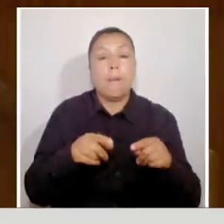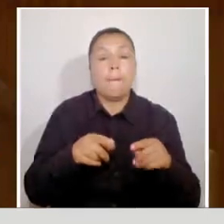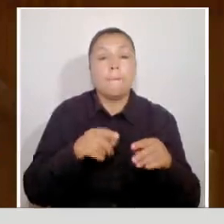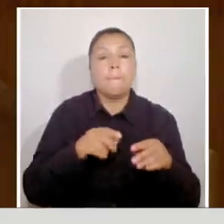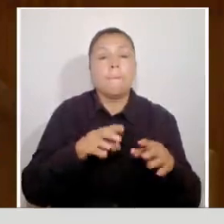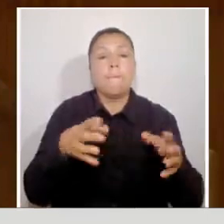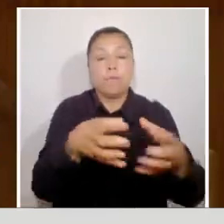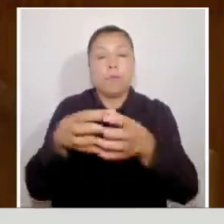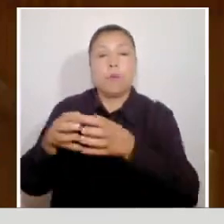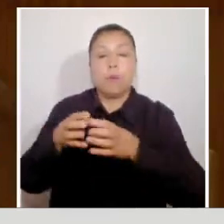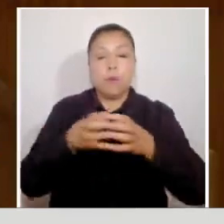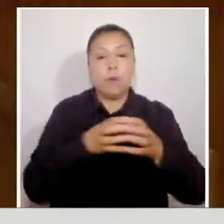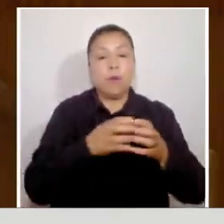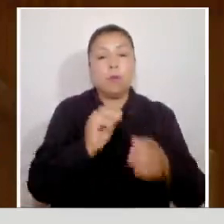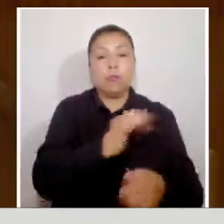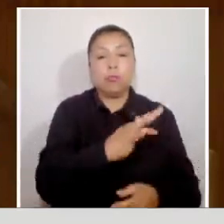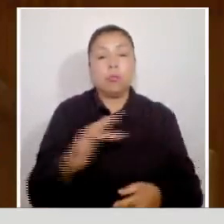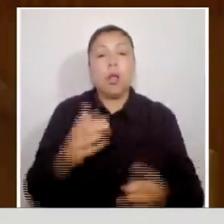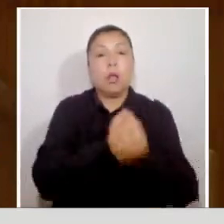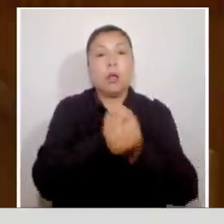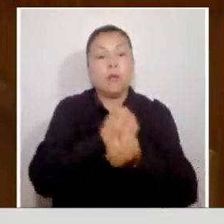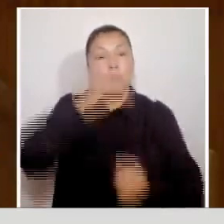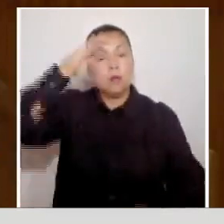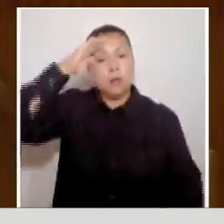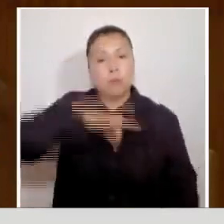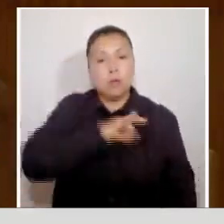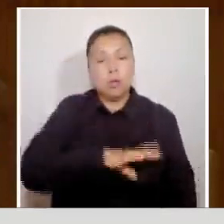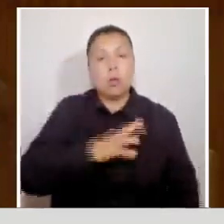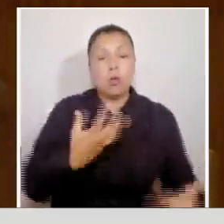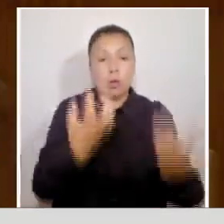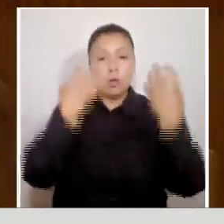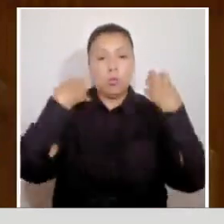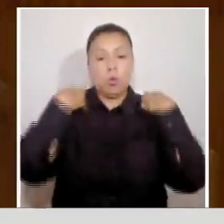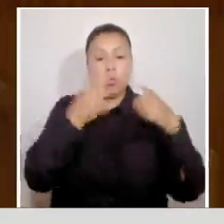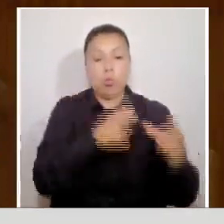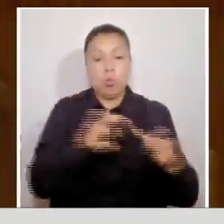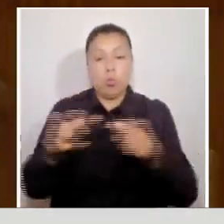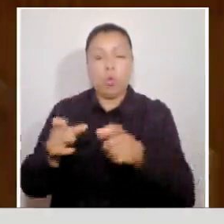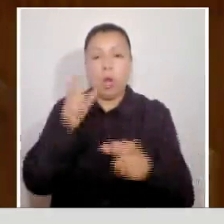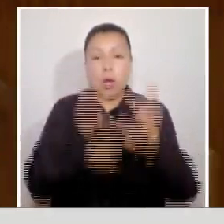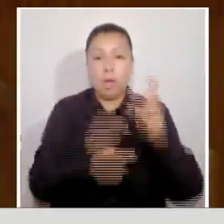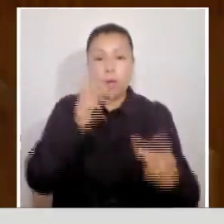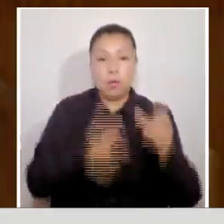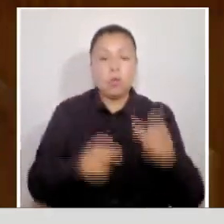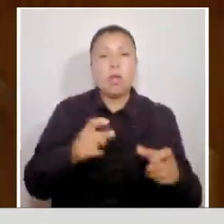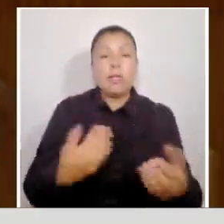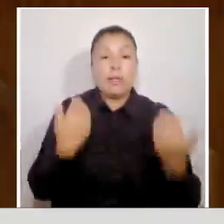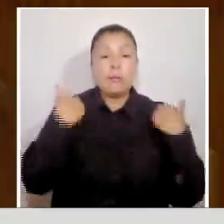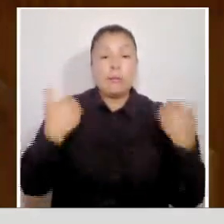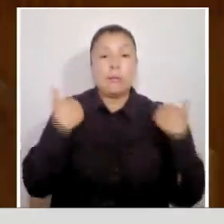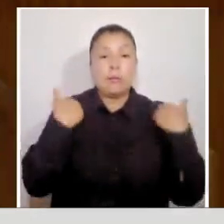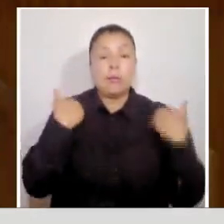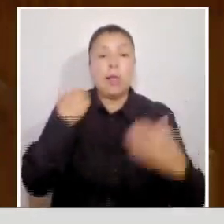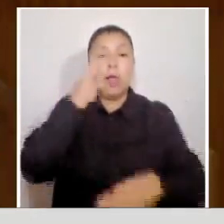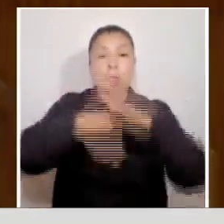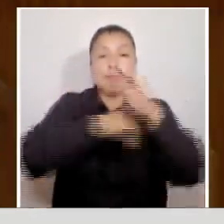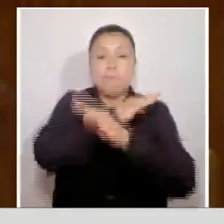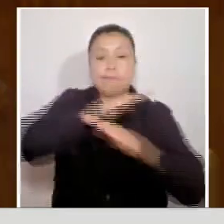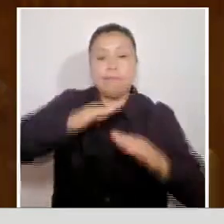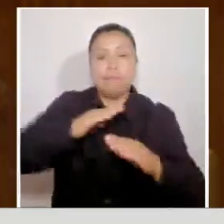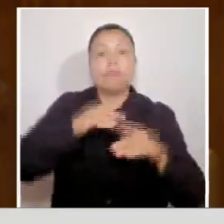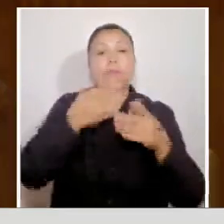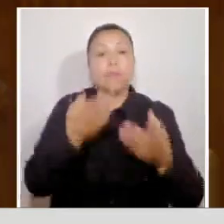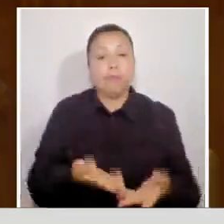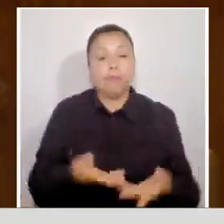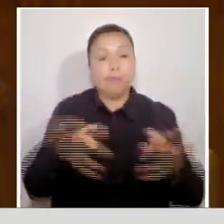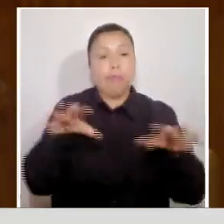armadas y a carabineros de chile que son los responsabl de controlar a las personas que practican artes marciales el uso de